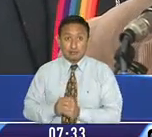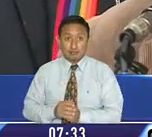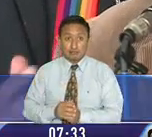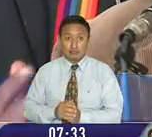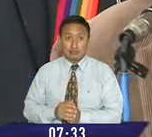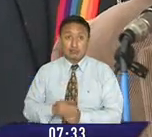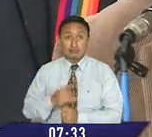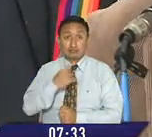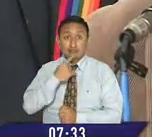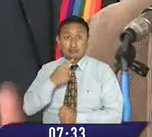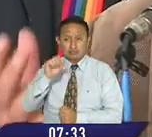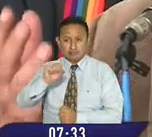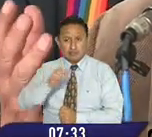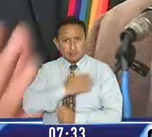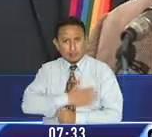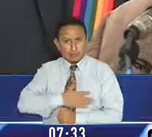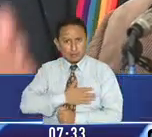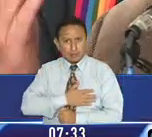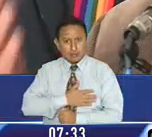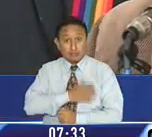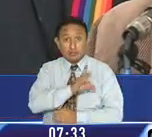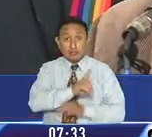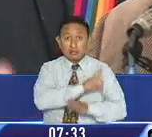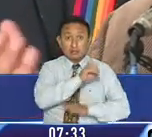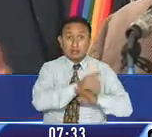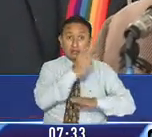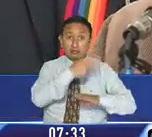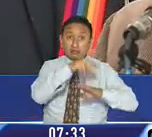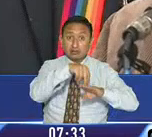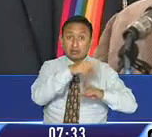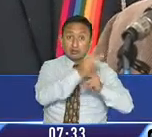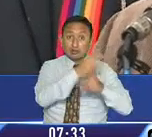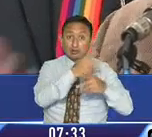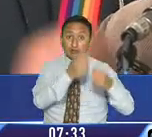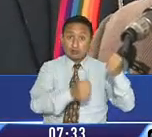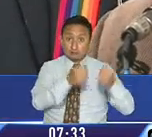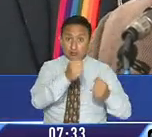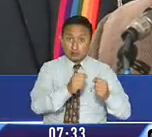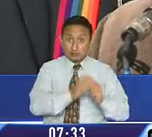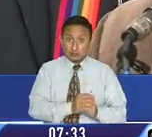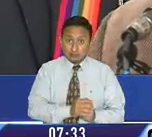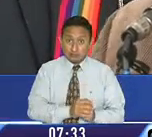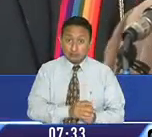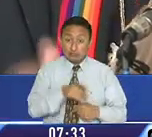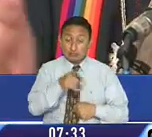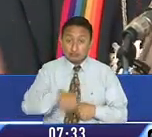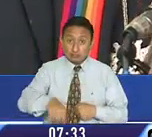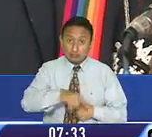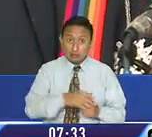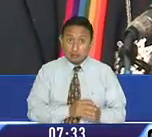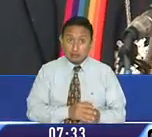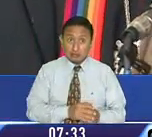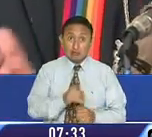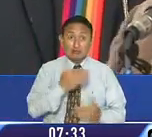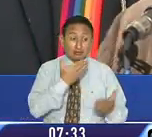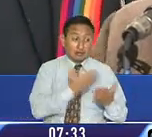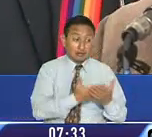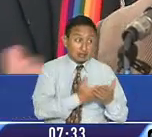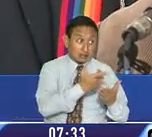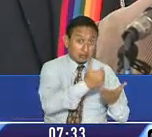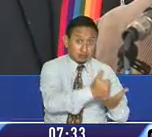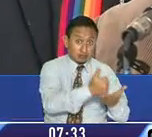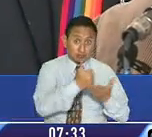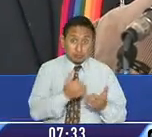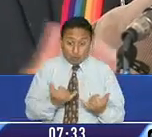sea sensible con los dirigentes nacionales de productores de leche y que acepte, y muchas gracias por plantear que